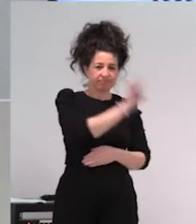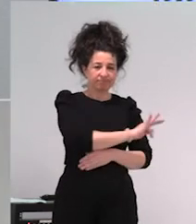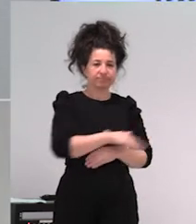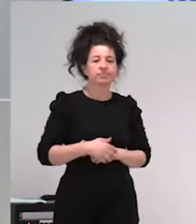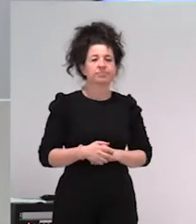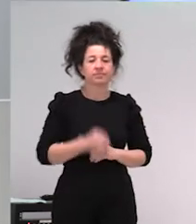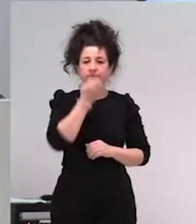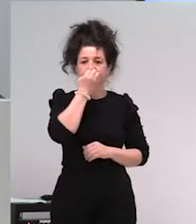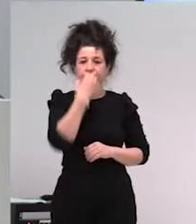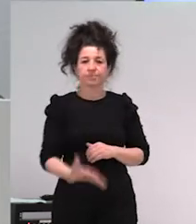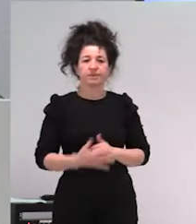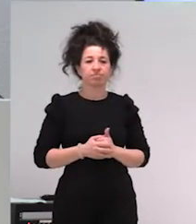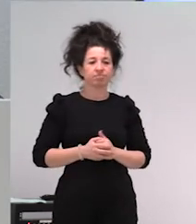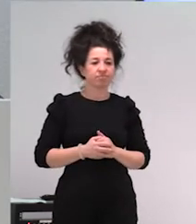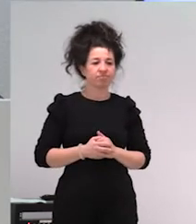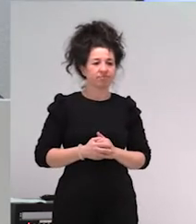Vale.